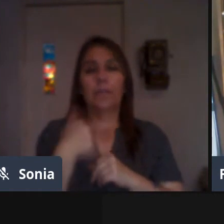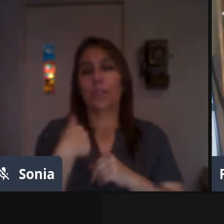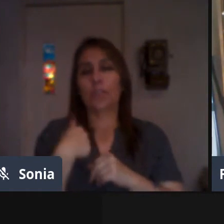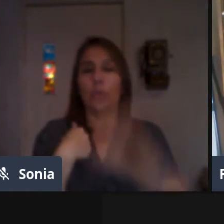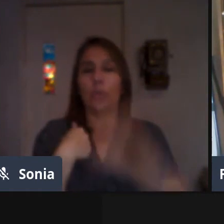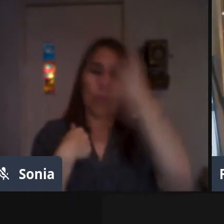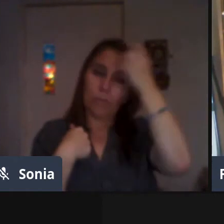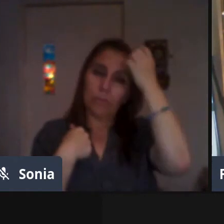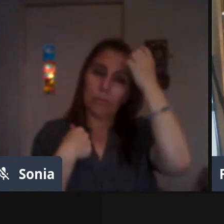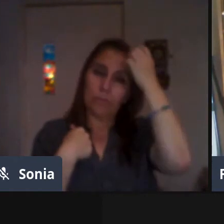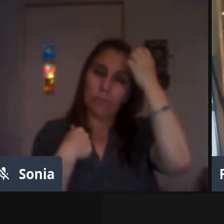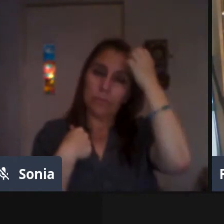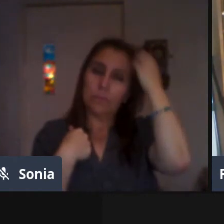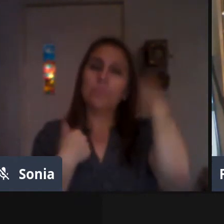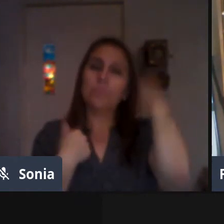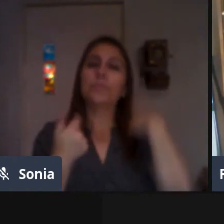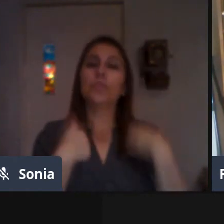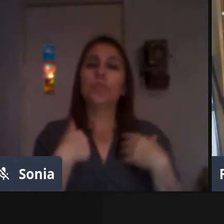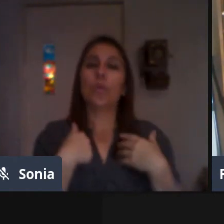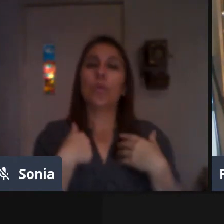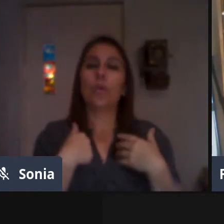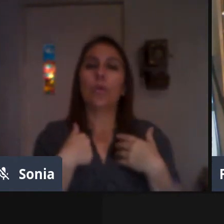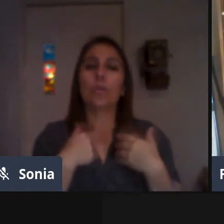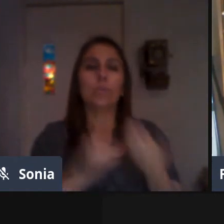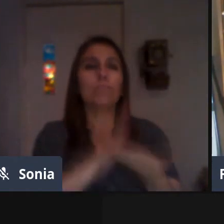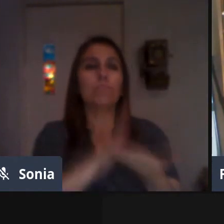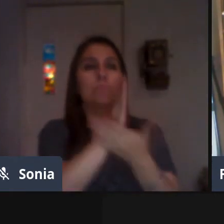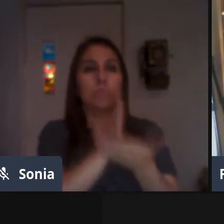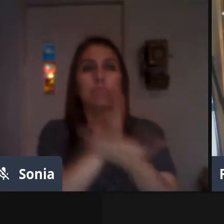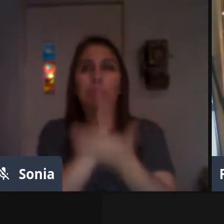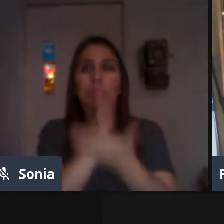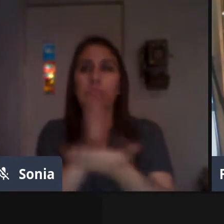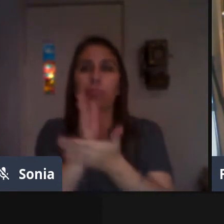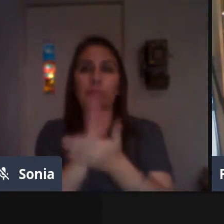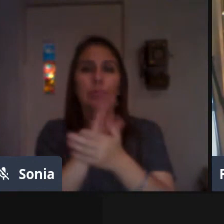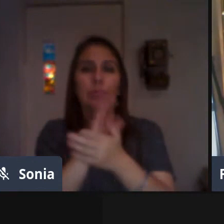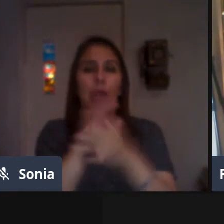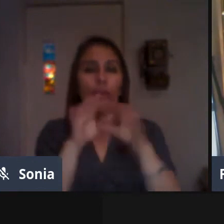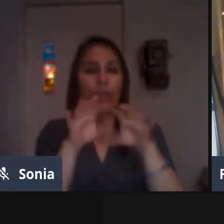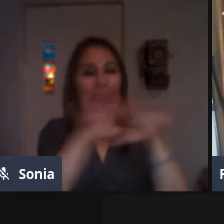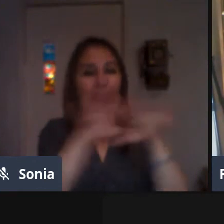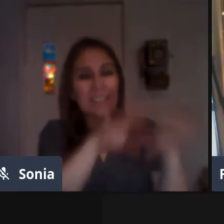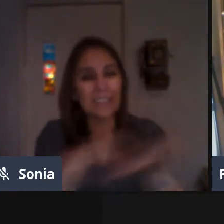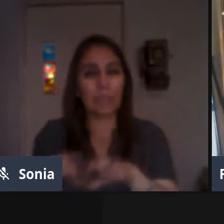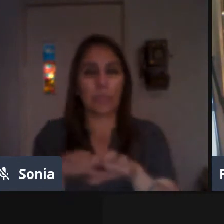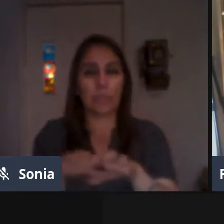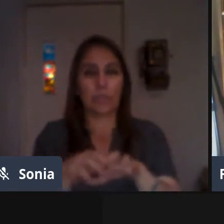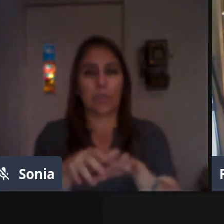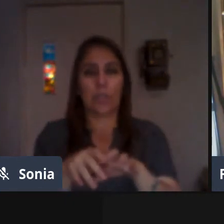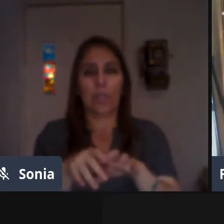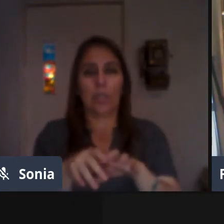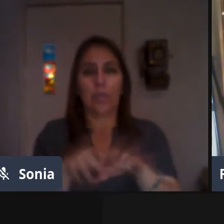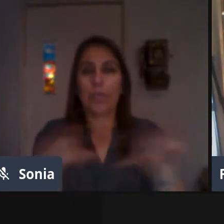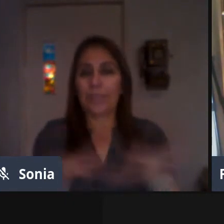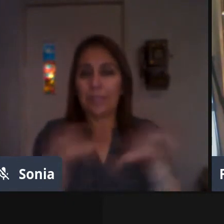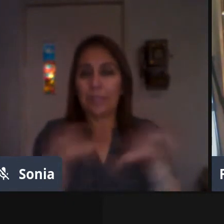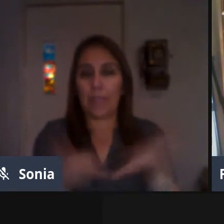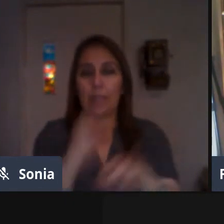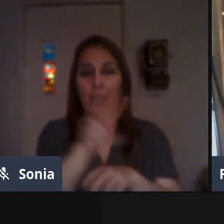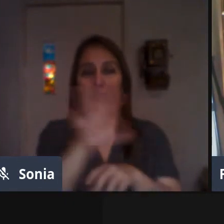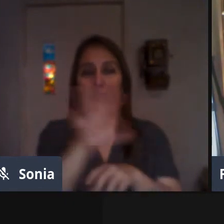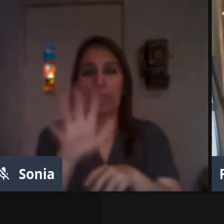por lo menos voy a unos actos ya permanentes la conmemoración de rosa elvira el 8 de marzo y el 25 de noviembre